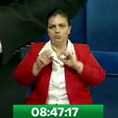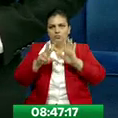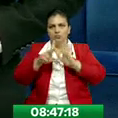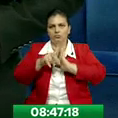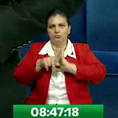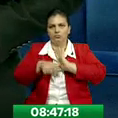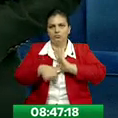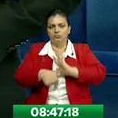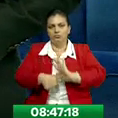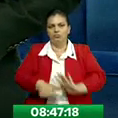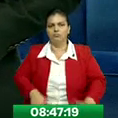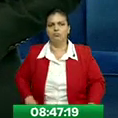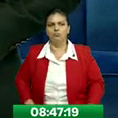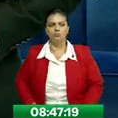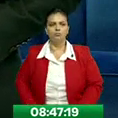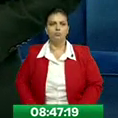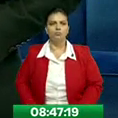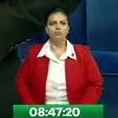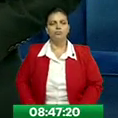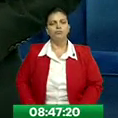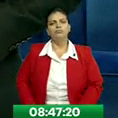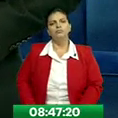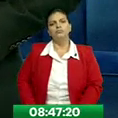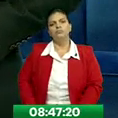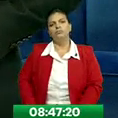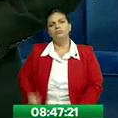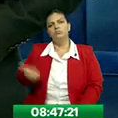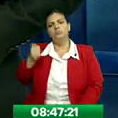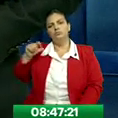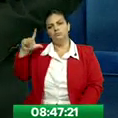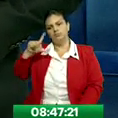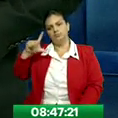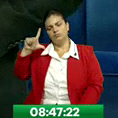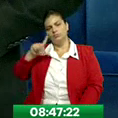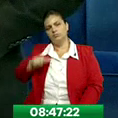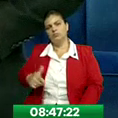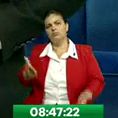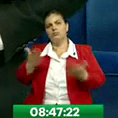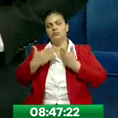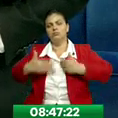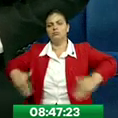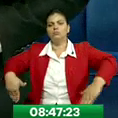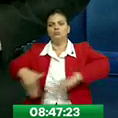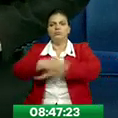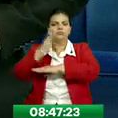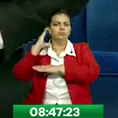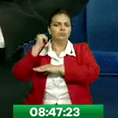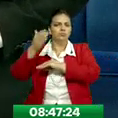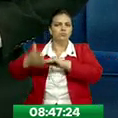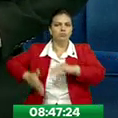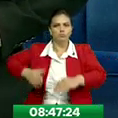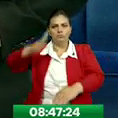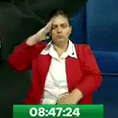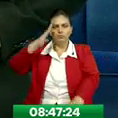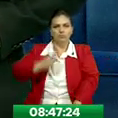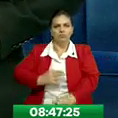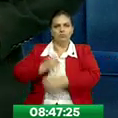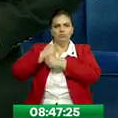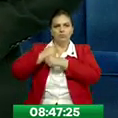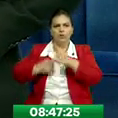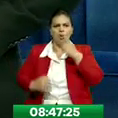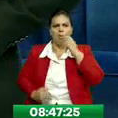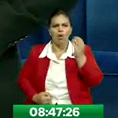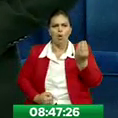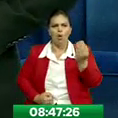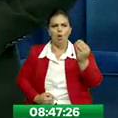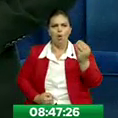Familiares del joven asesinado la madrugada de este lunes en las calles Cuenca y Avenida del Ejército al sur de Guayaquil confirmaron que el responsable del crimen